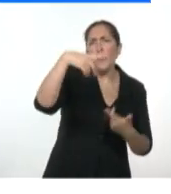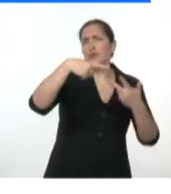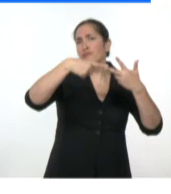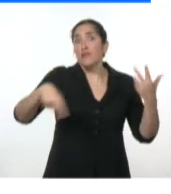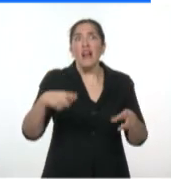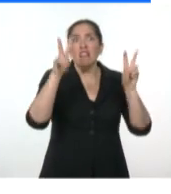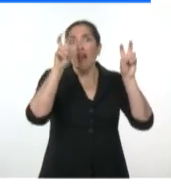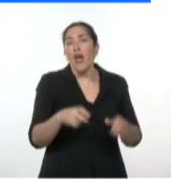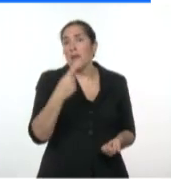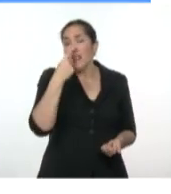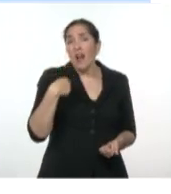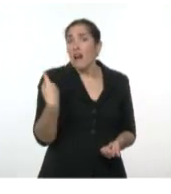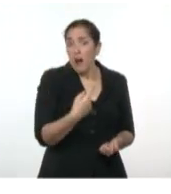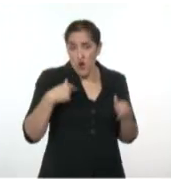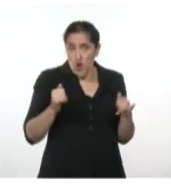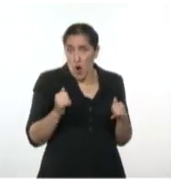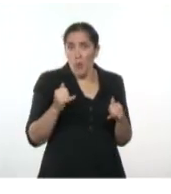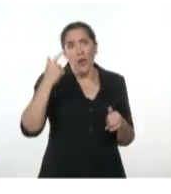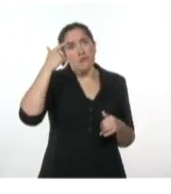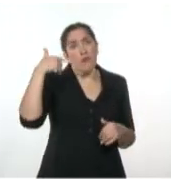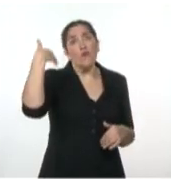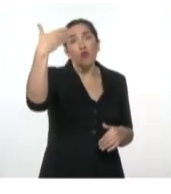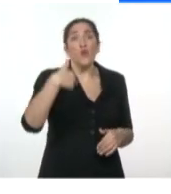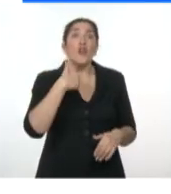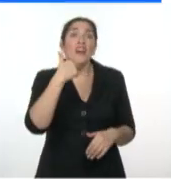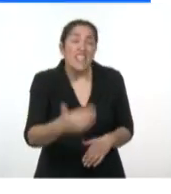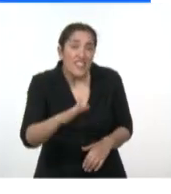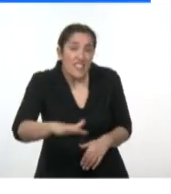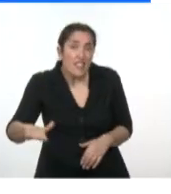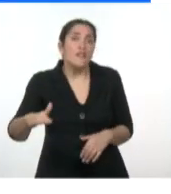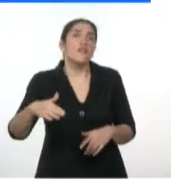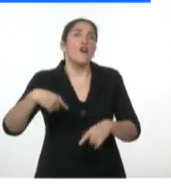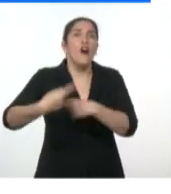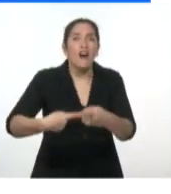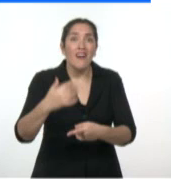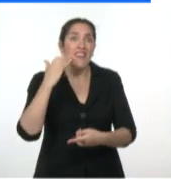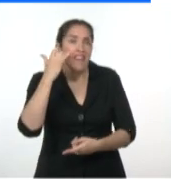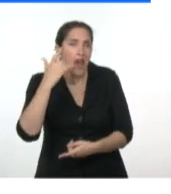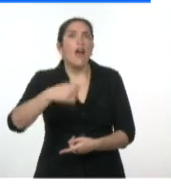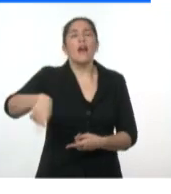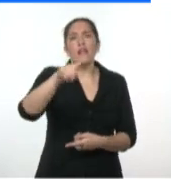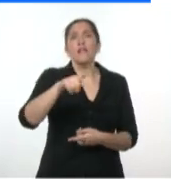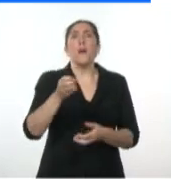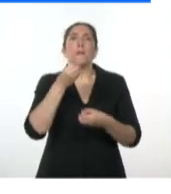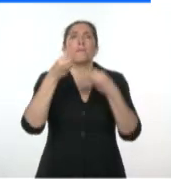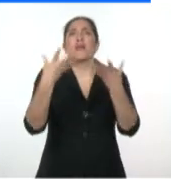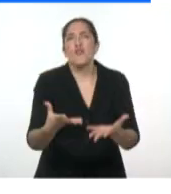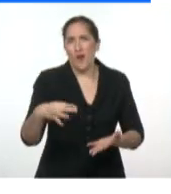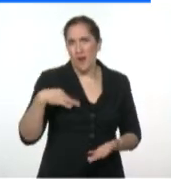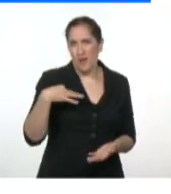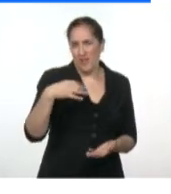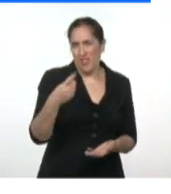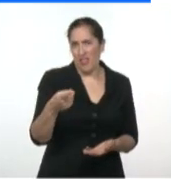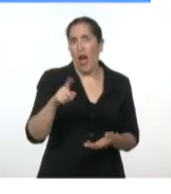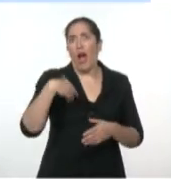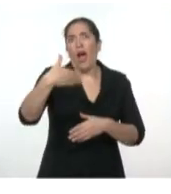porque somos jóvenes y queremos que cuando tengamos hijos o nuestros nietos o lo que sean, estén mejor que nosotros, no cada vez